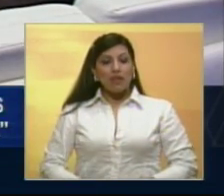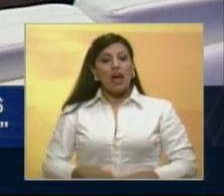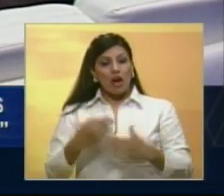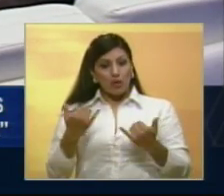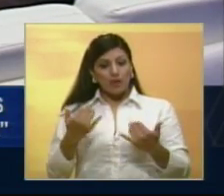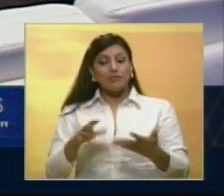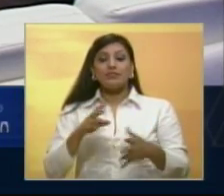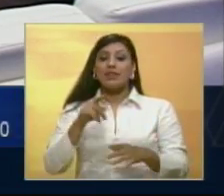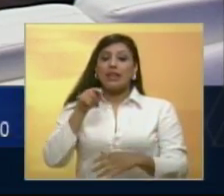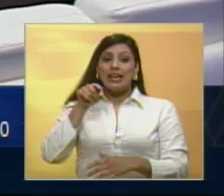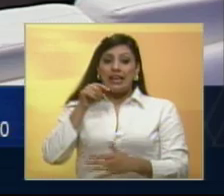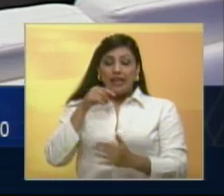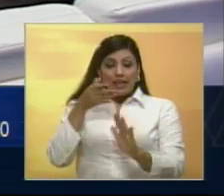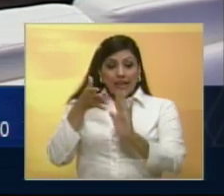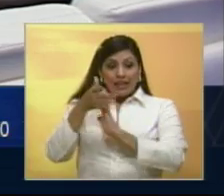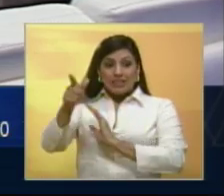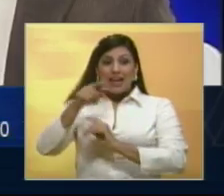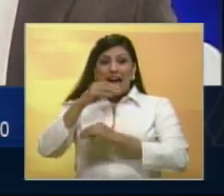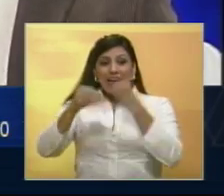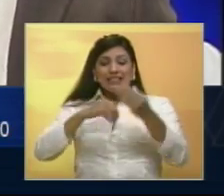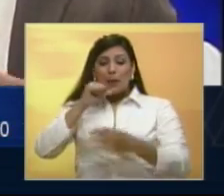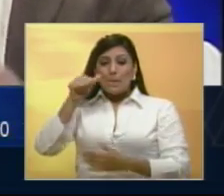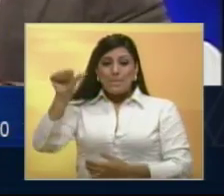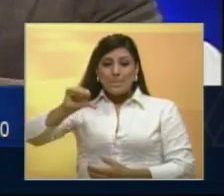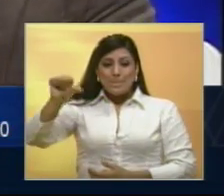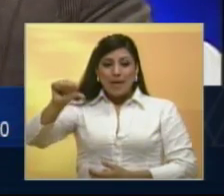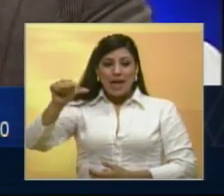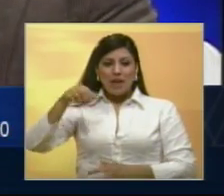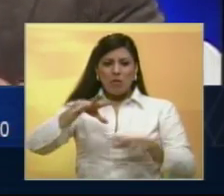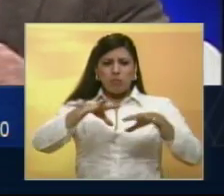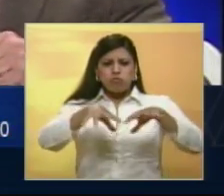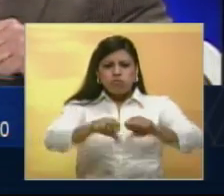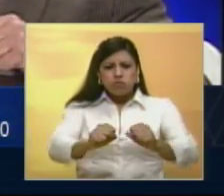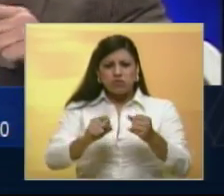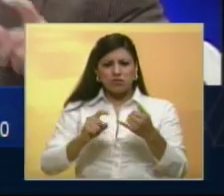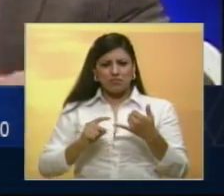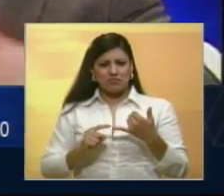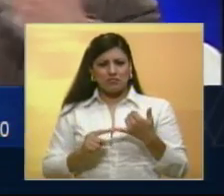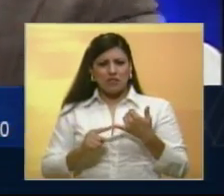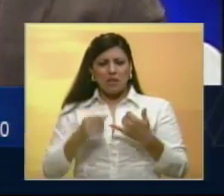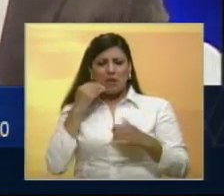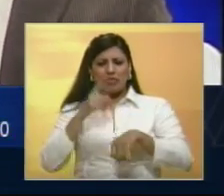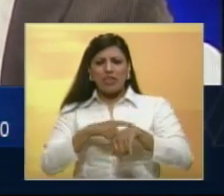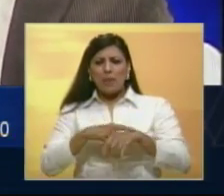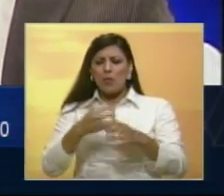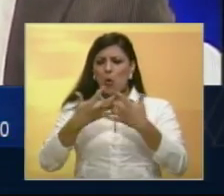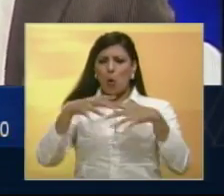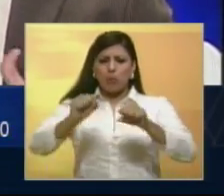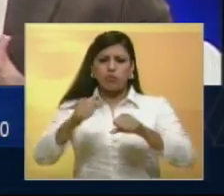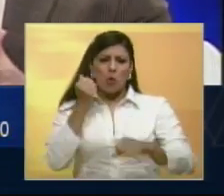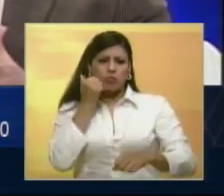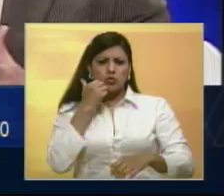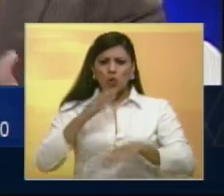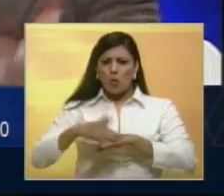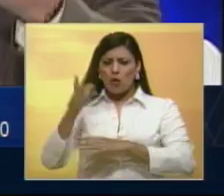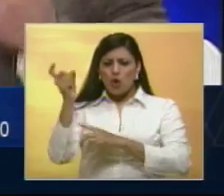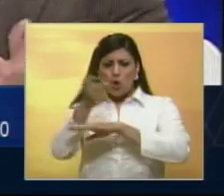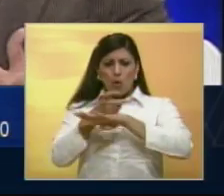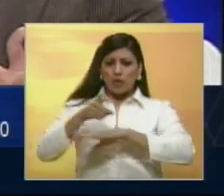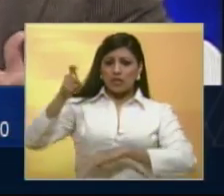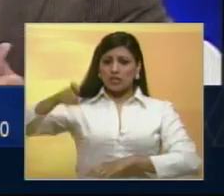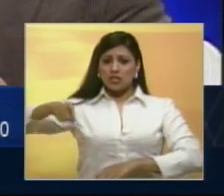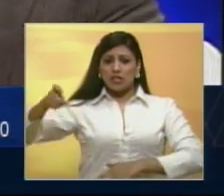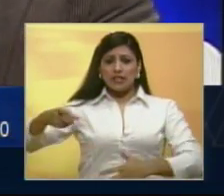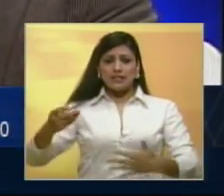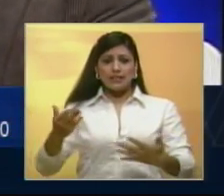Eso que se mal maneja, de que las expropiaciones, de que si la toma temporal de las empresas, porque el Estado